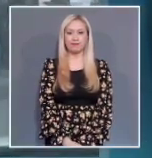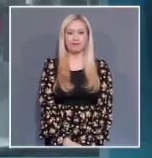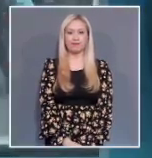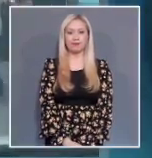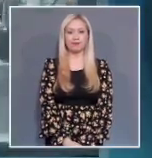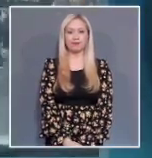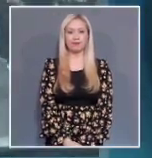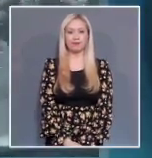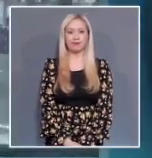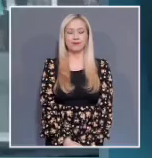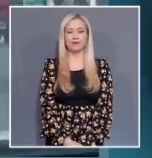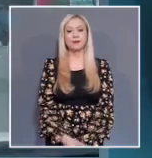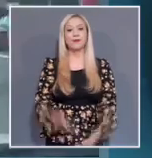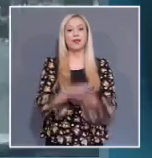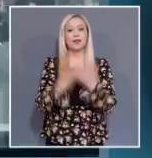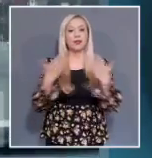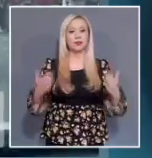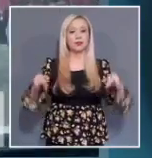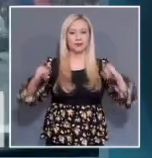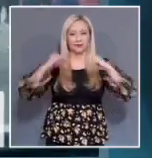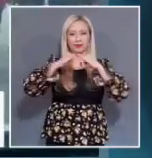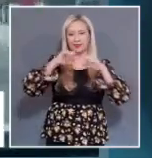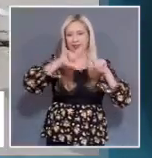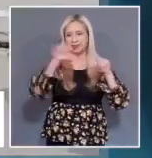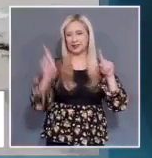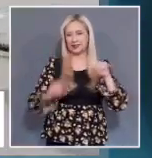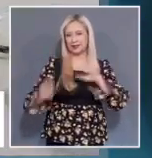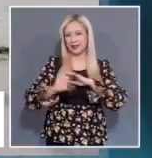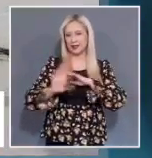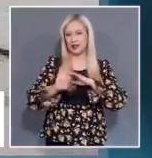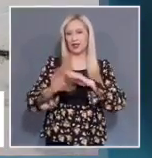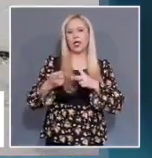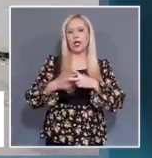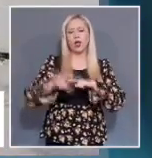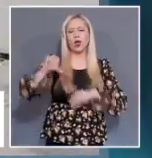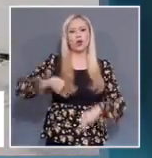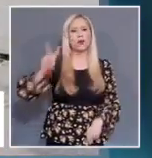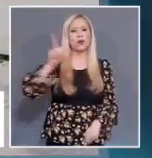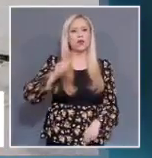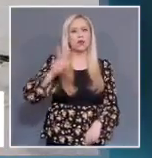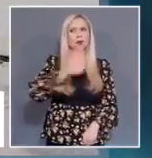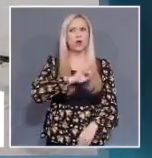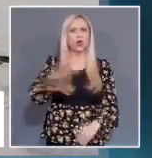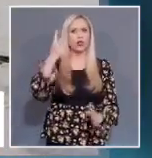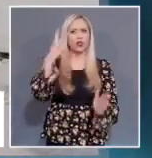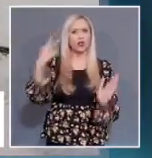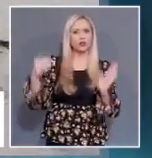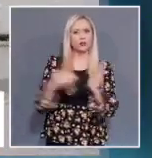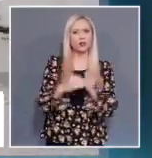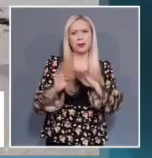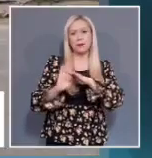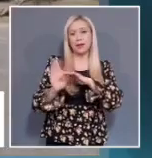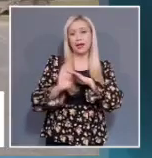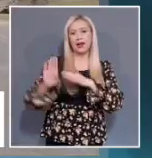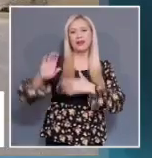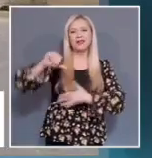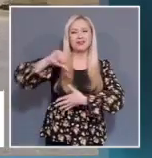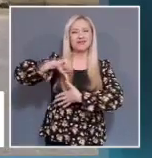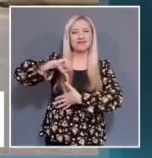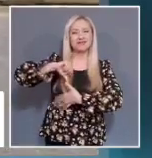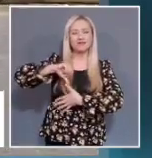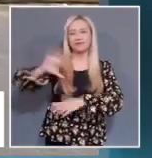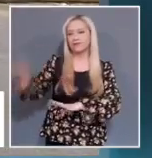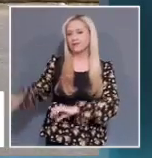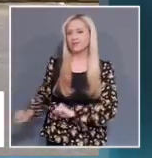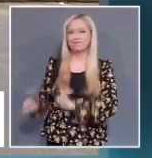El Instituto Nacional de Migración inició este viernes el traslado de cerca de 2,000 migrantes centroamericanos a Tuxtla Gutiérrez, San Cristóbal de